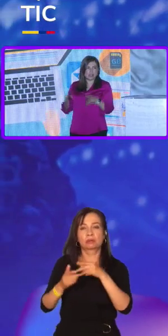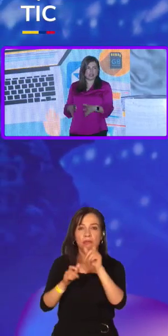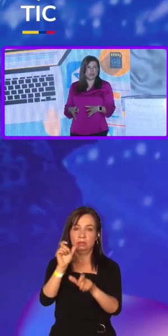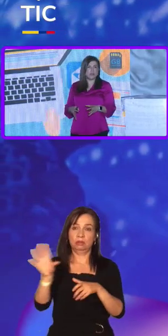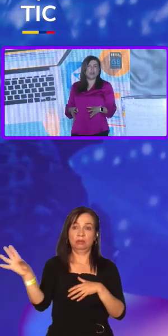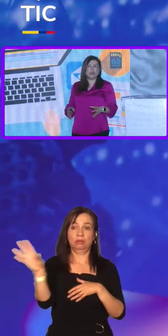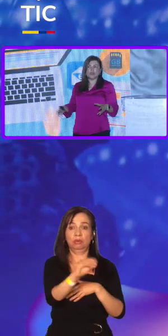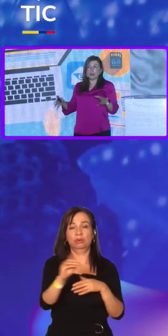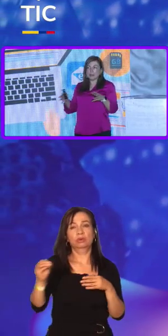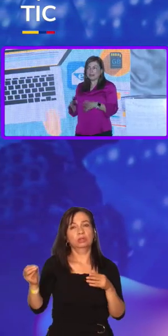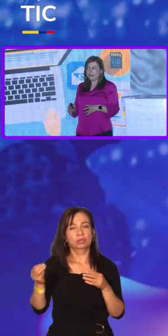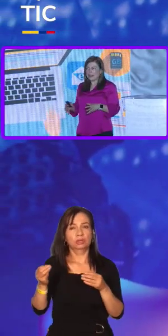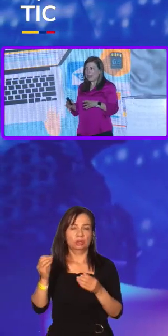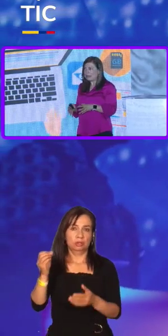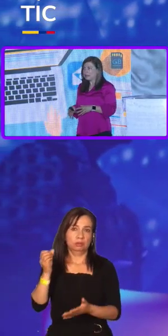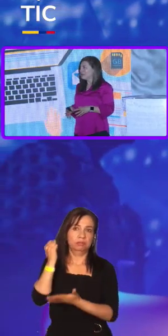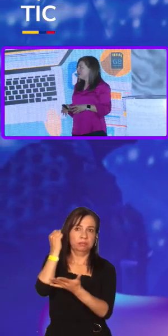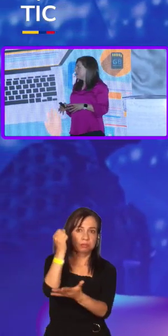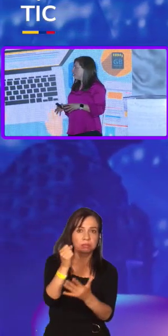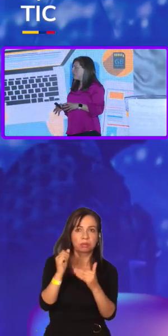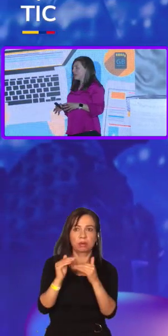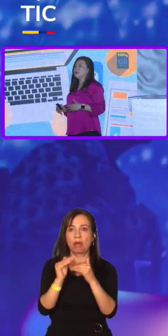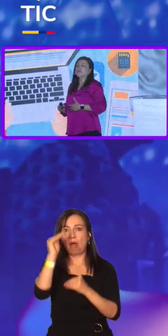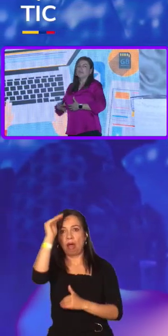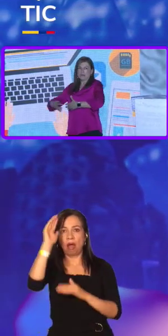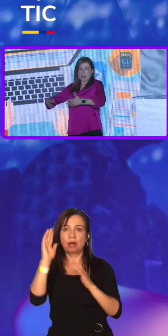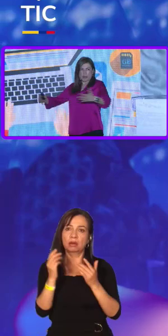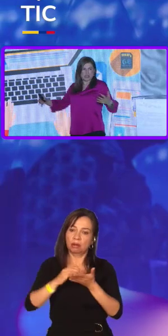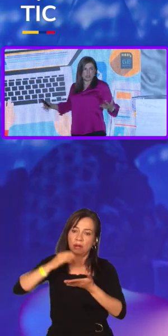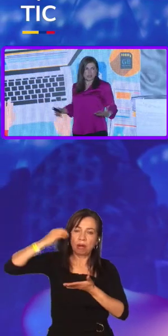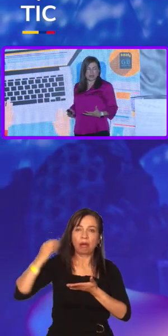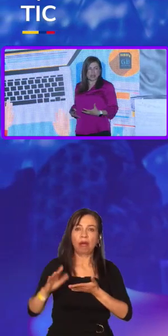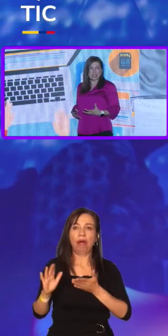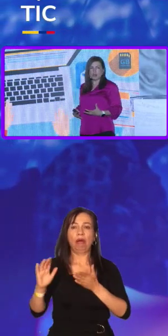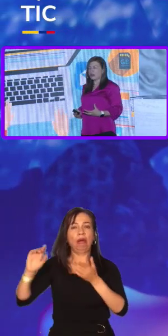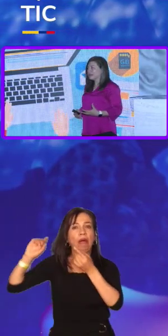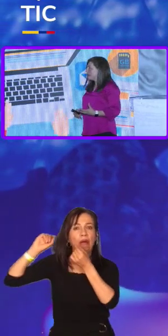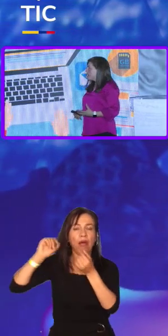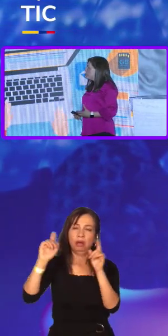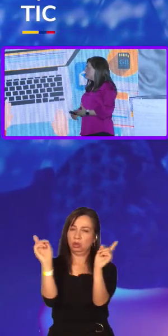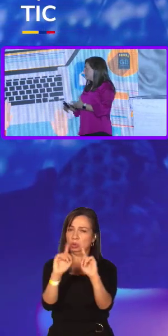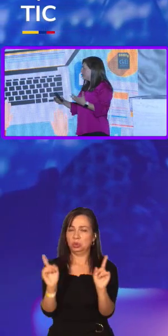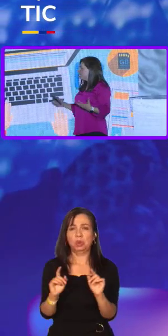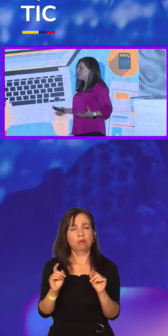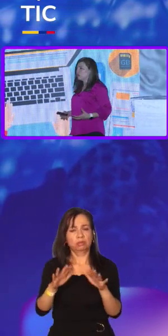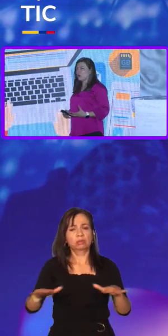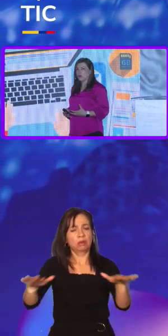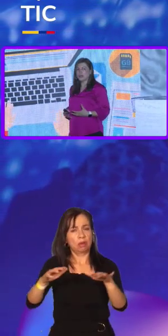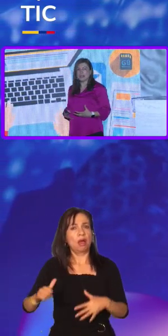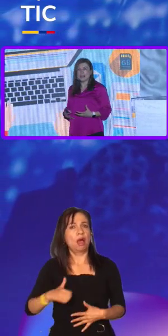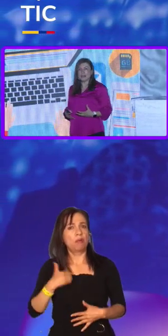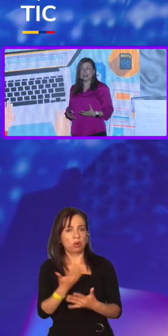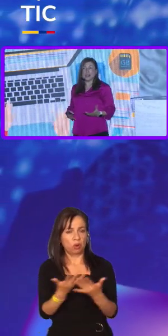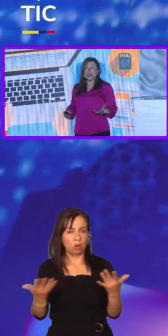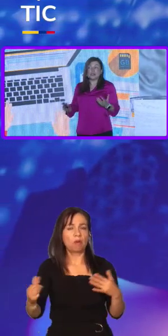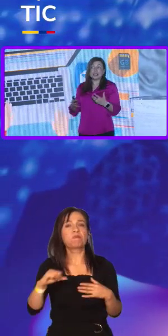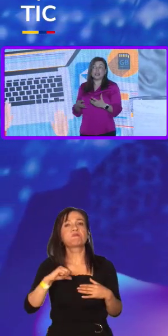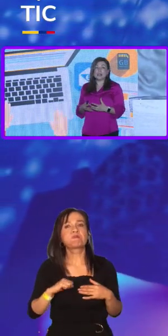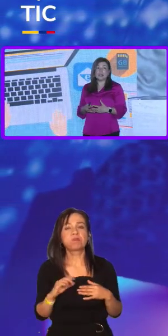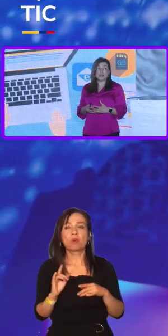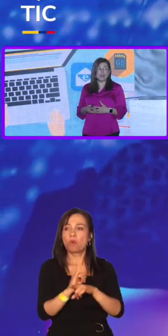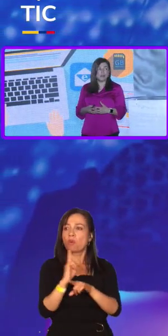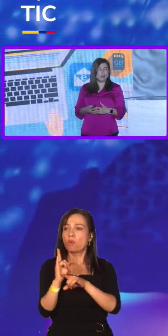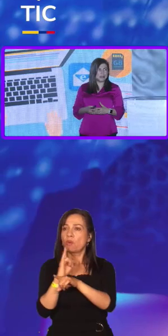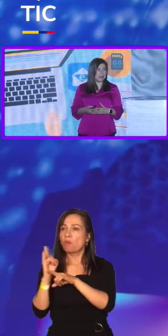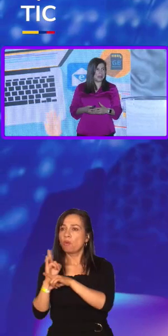mundo que hacer una inversión sumamente alta, sino que aprovechemos al máximo lo que tenemos, utilicémoslo conjuntamente,